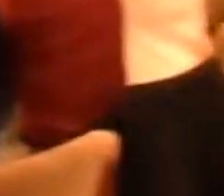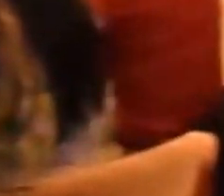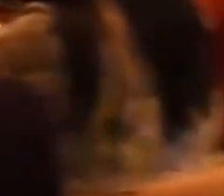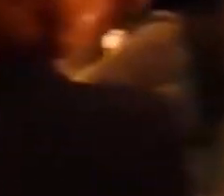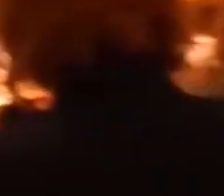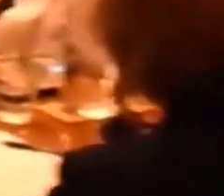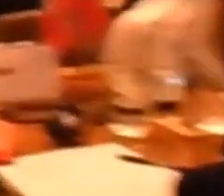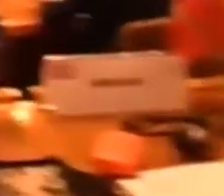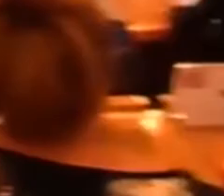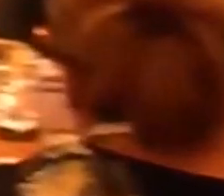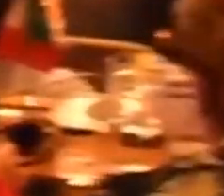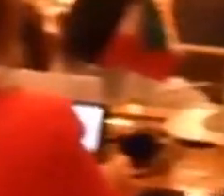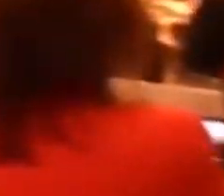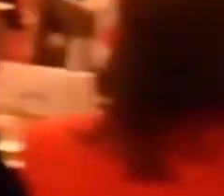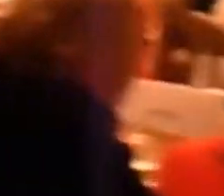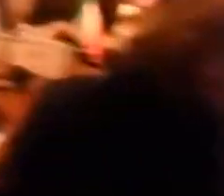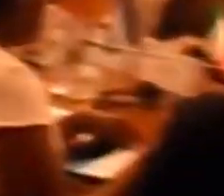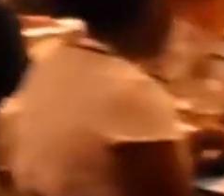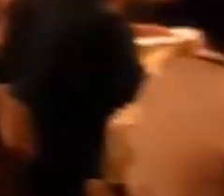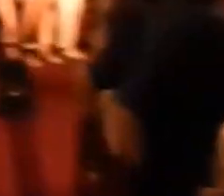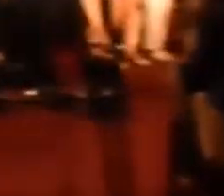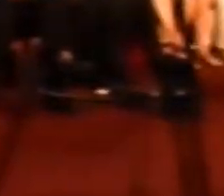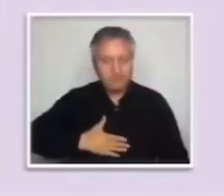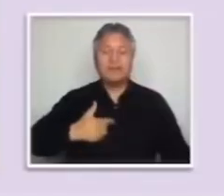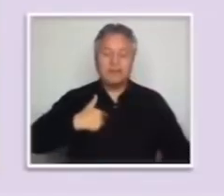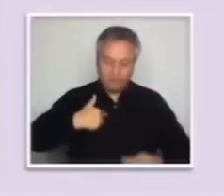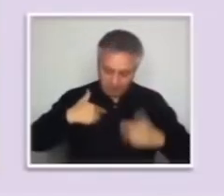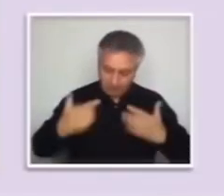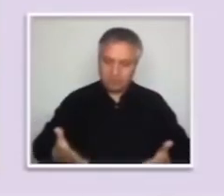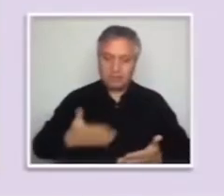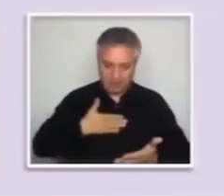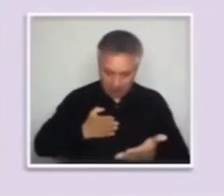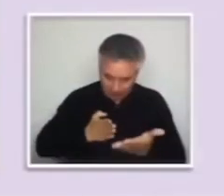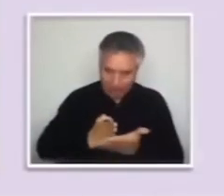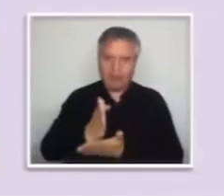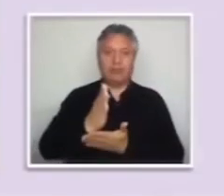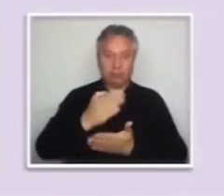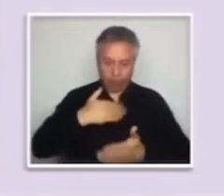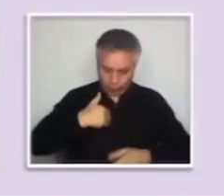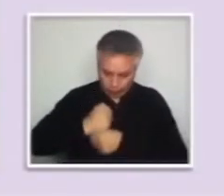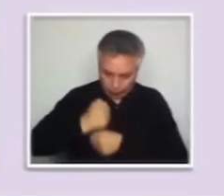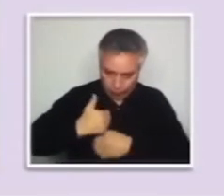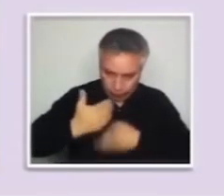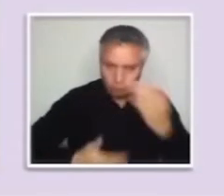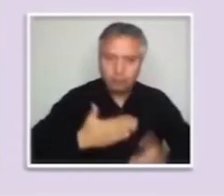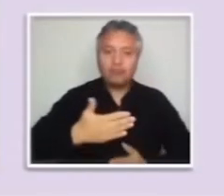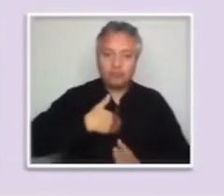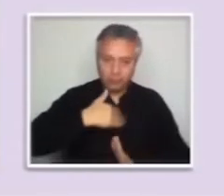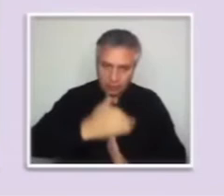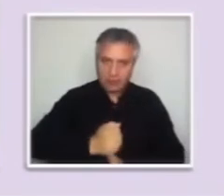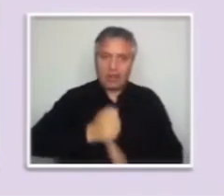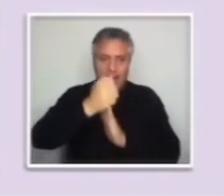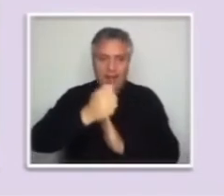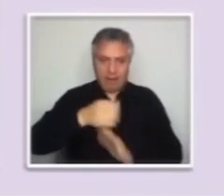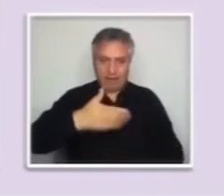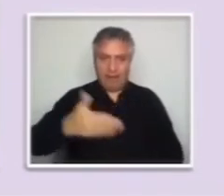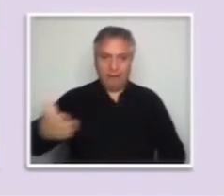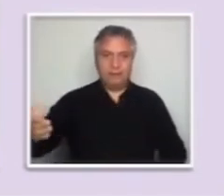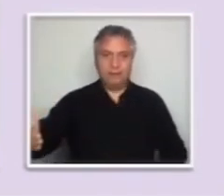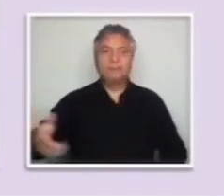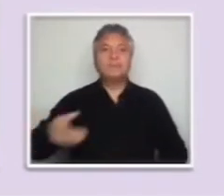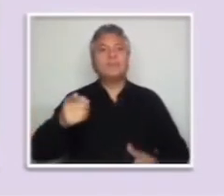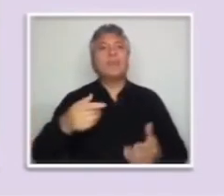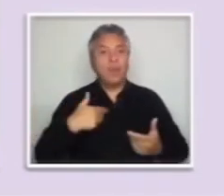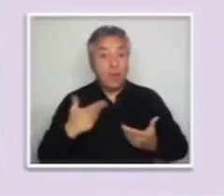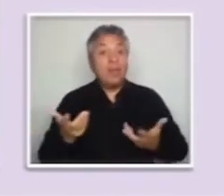debemos y tenemos el derecho de actuar y de ser líderes en todos los sectores. Entonces existe esa paradoja